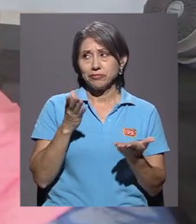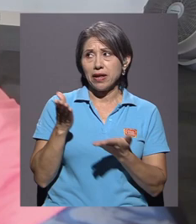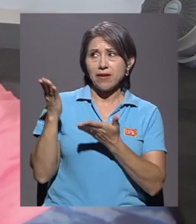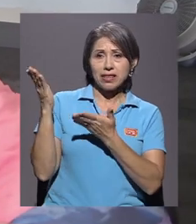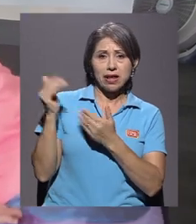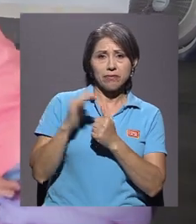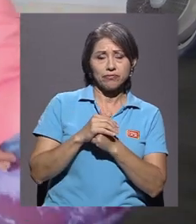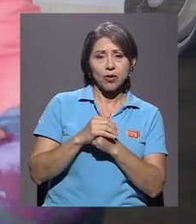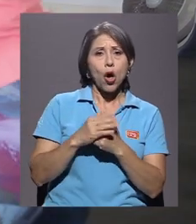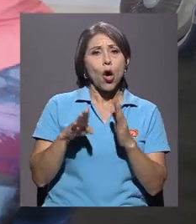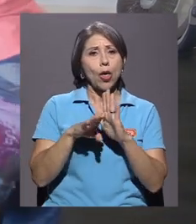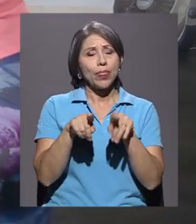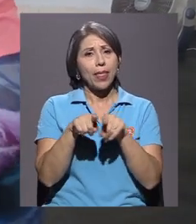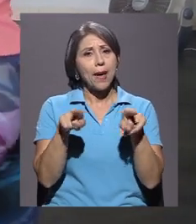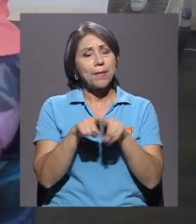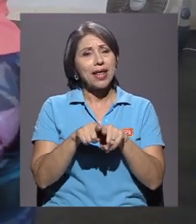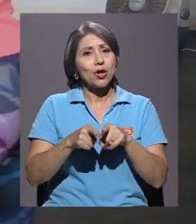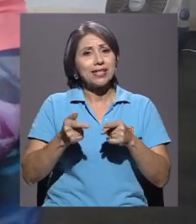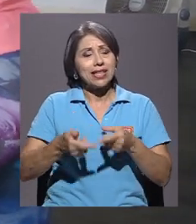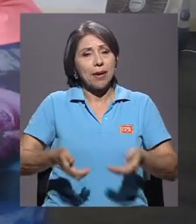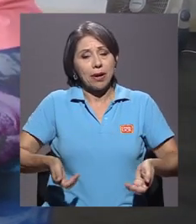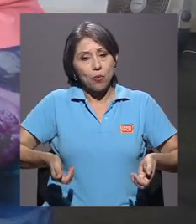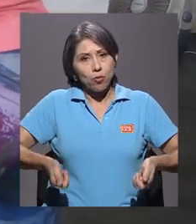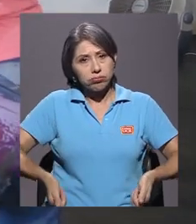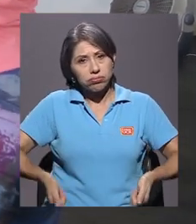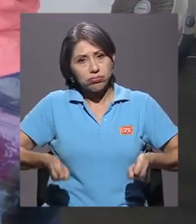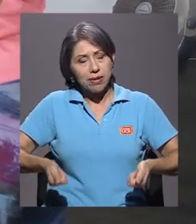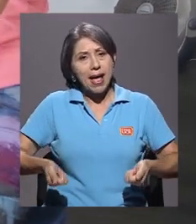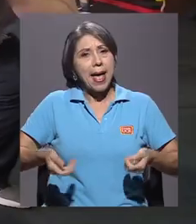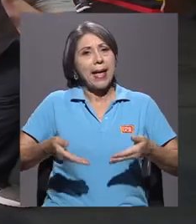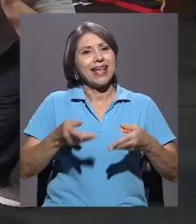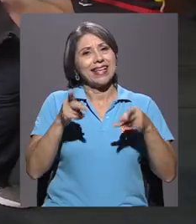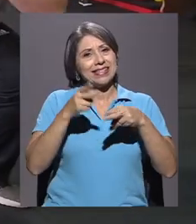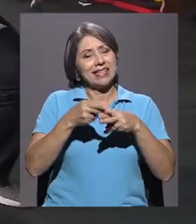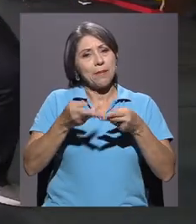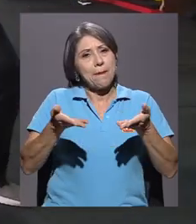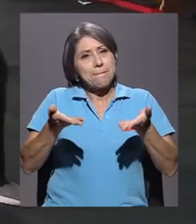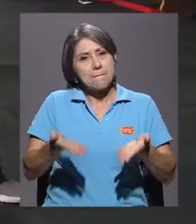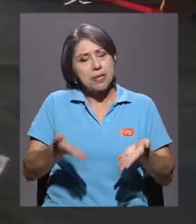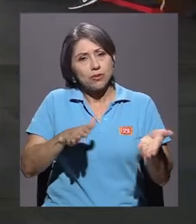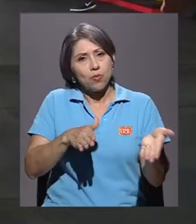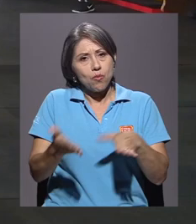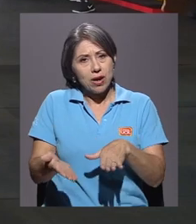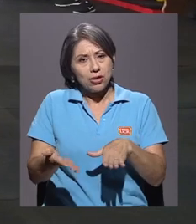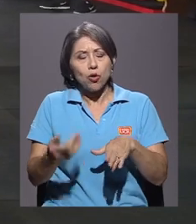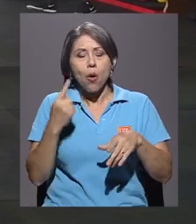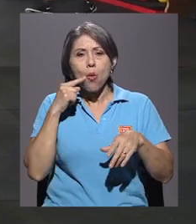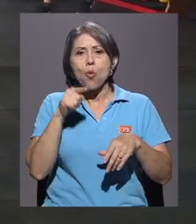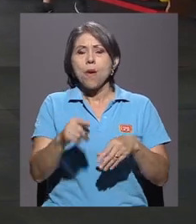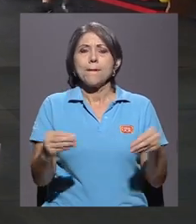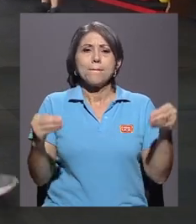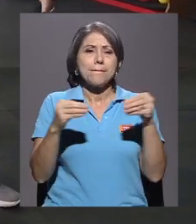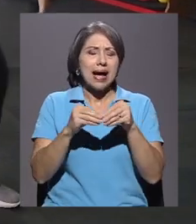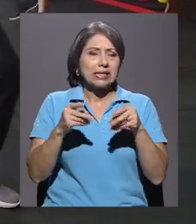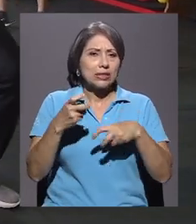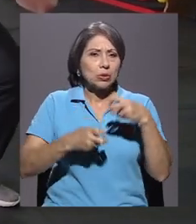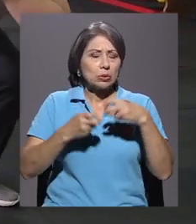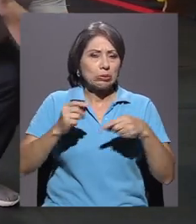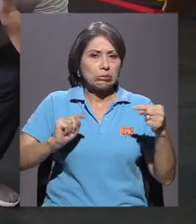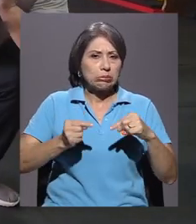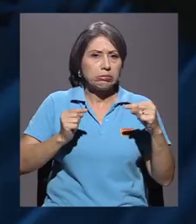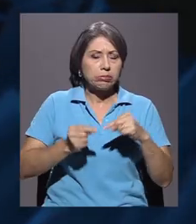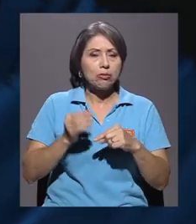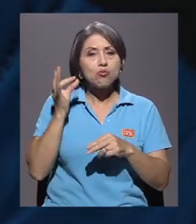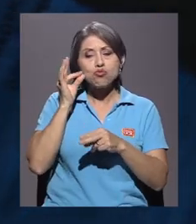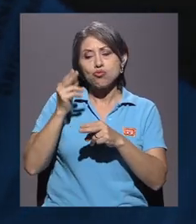o ejercicios como el peso muerto, según su análisis, son dos de los movimientos que más generan lesiones.